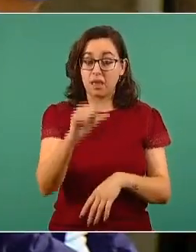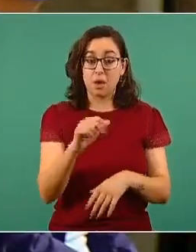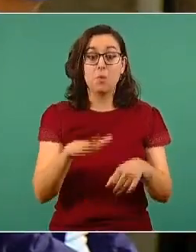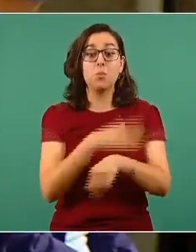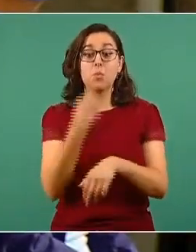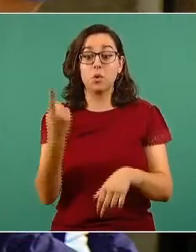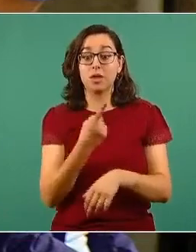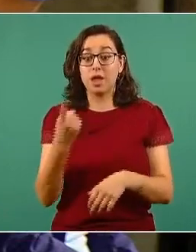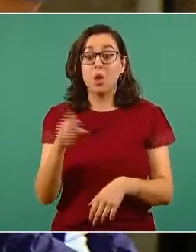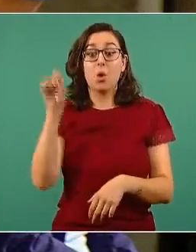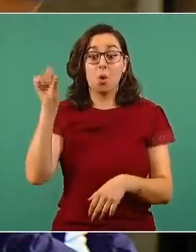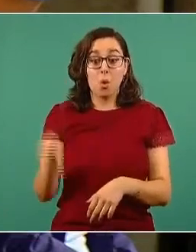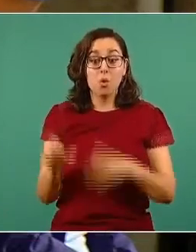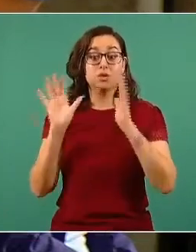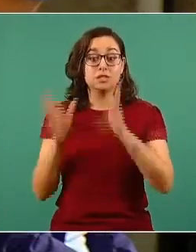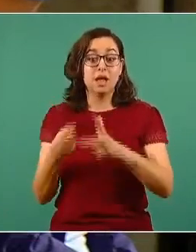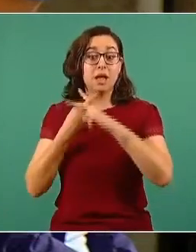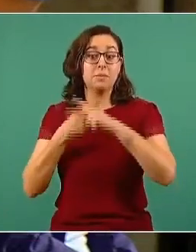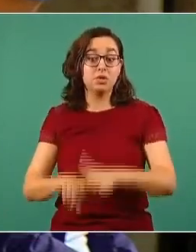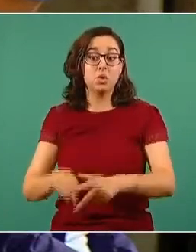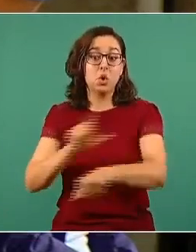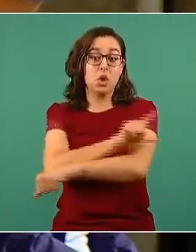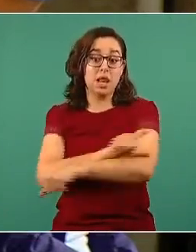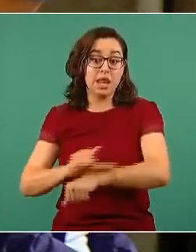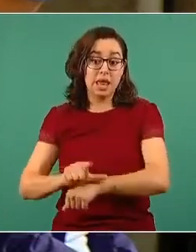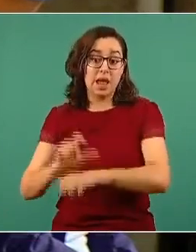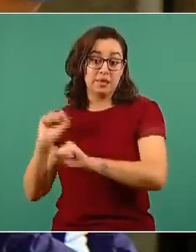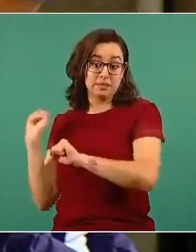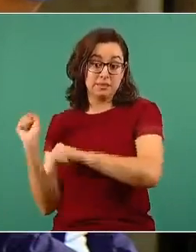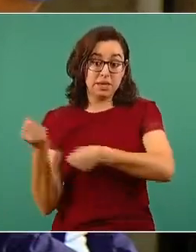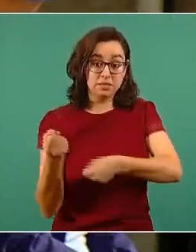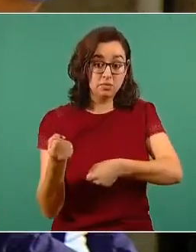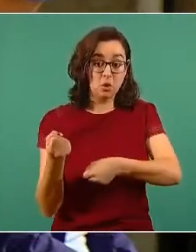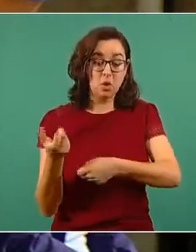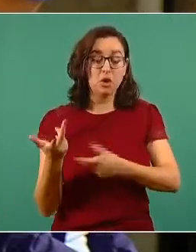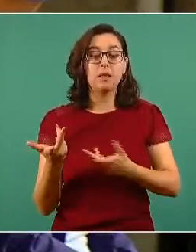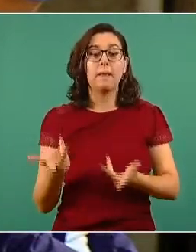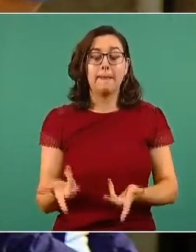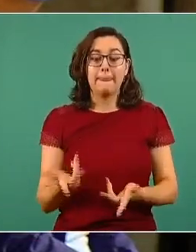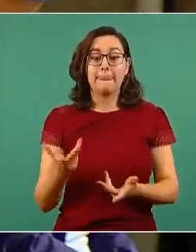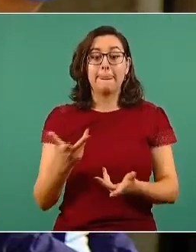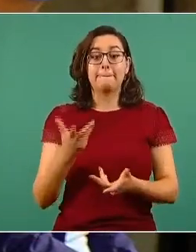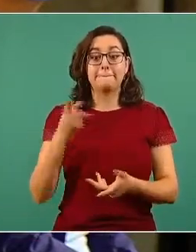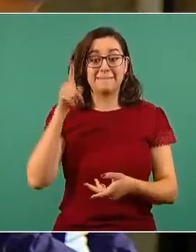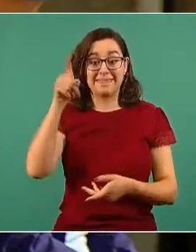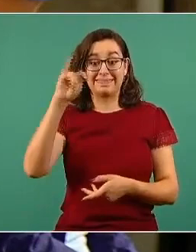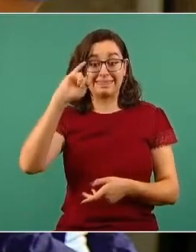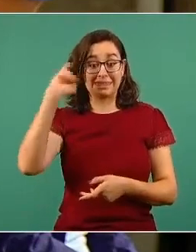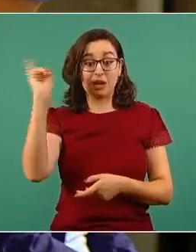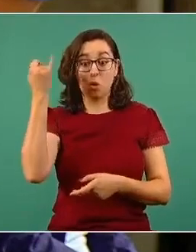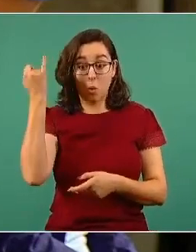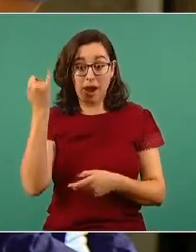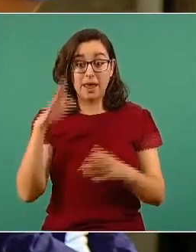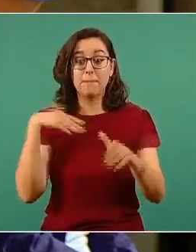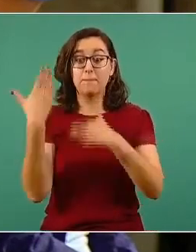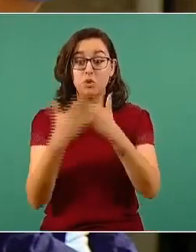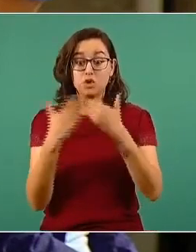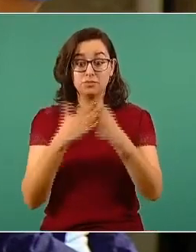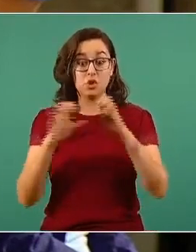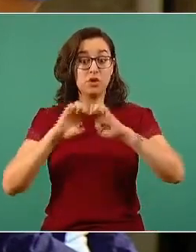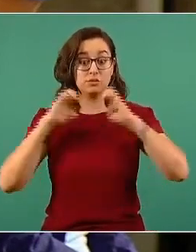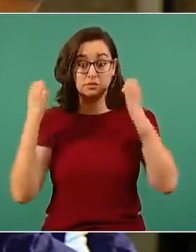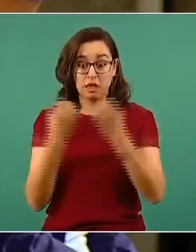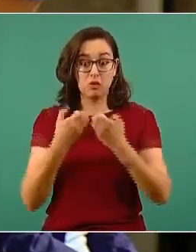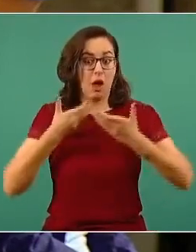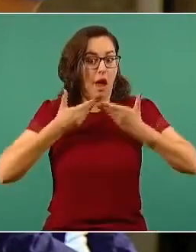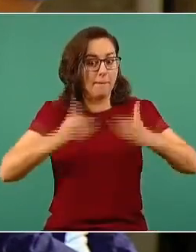hoy, hace minutos, empezó la Liga Mexicana de Béisbol y sin contar que Tijuana, todos los estadios van a recibir aforo y